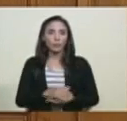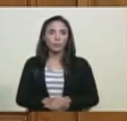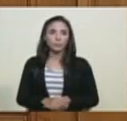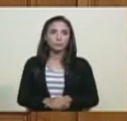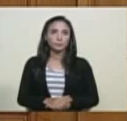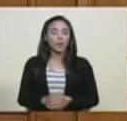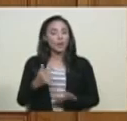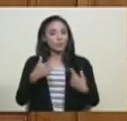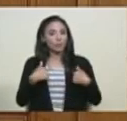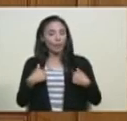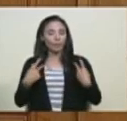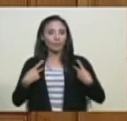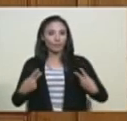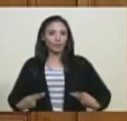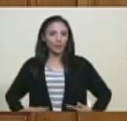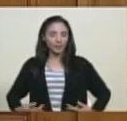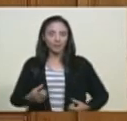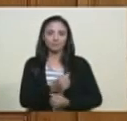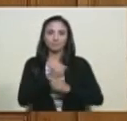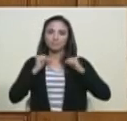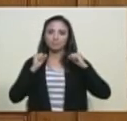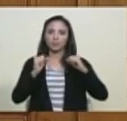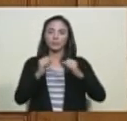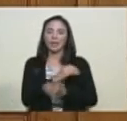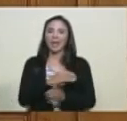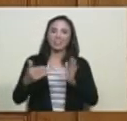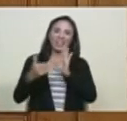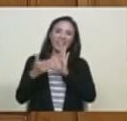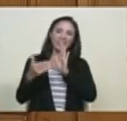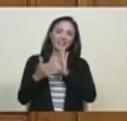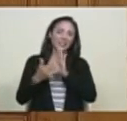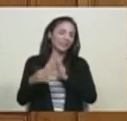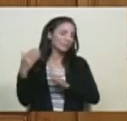he sobrevivido a 1000 ataques